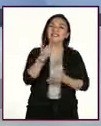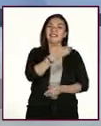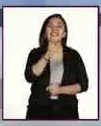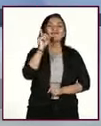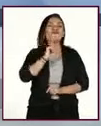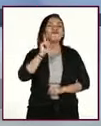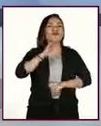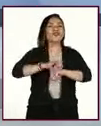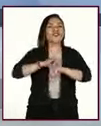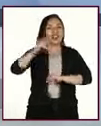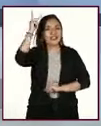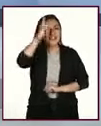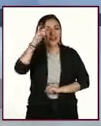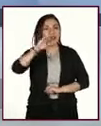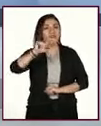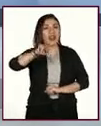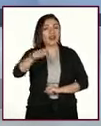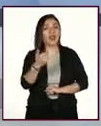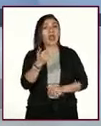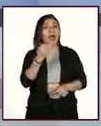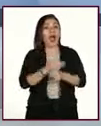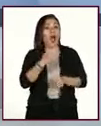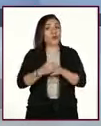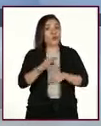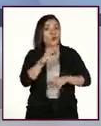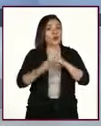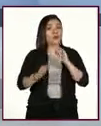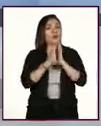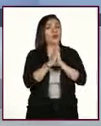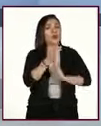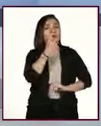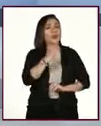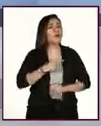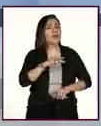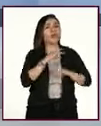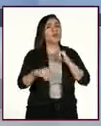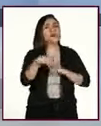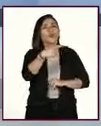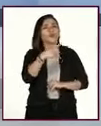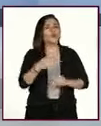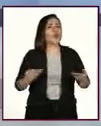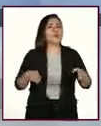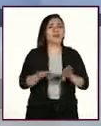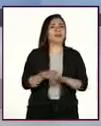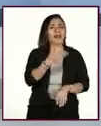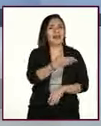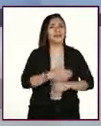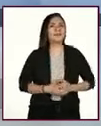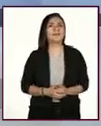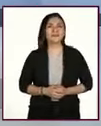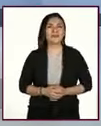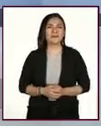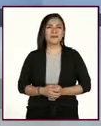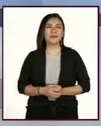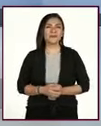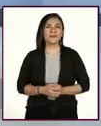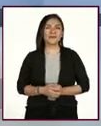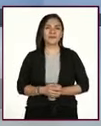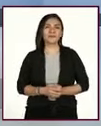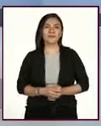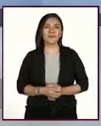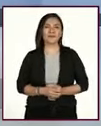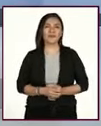psicóloga Fanny Pineda. Antes de finalizar, nos gustaría que nos compartiera un breve mensaje a manera de despedida, de